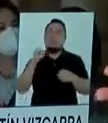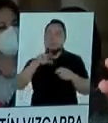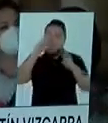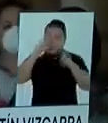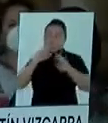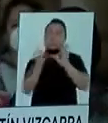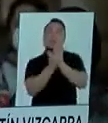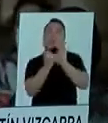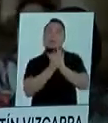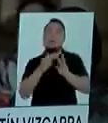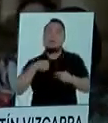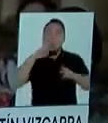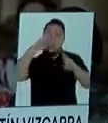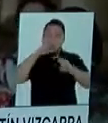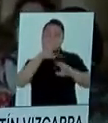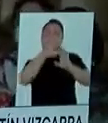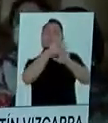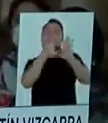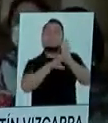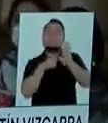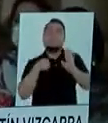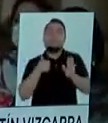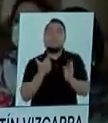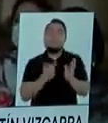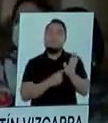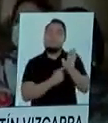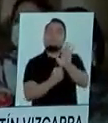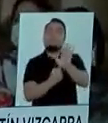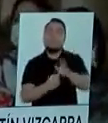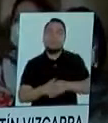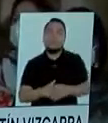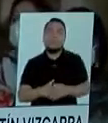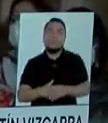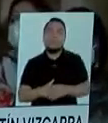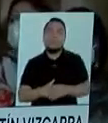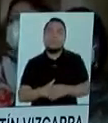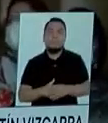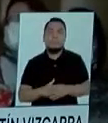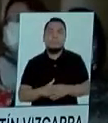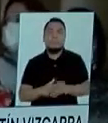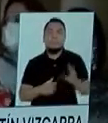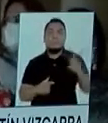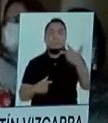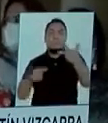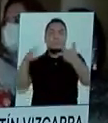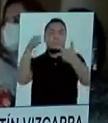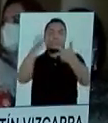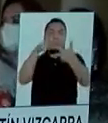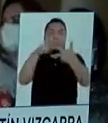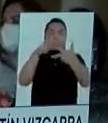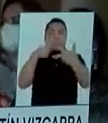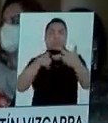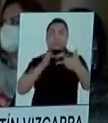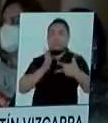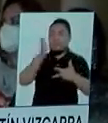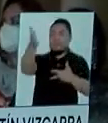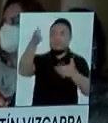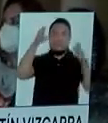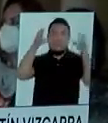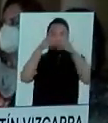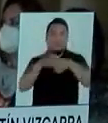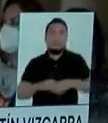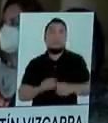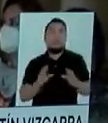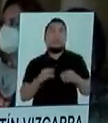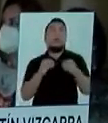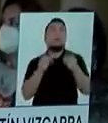Richard Acuña y Kelly Acuña. Kelly Acuña es la hija de César Acuña. Según su hermano